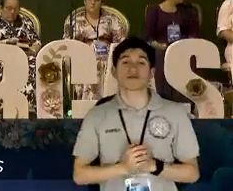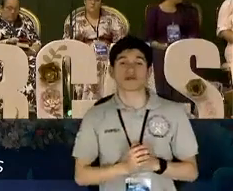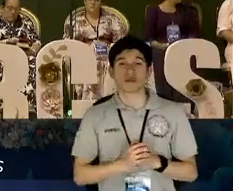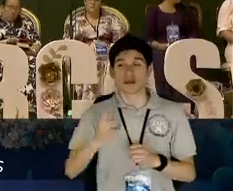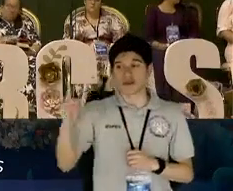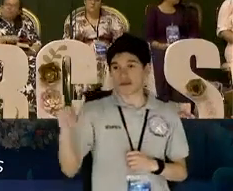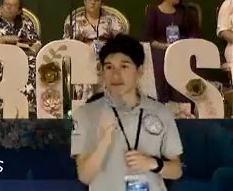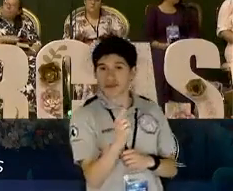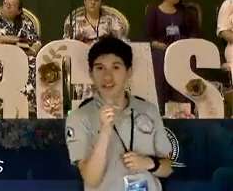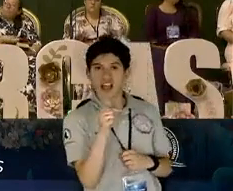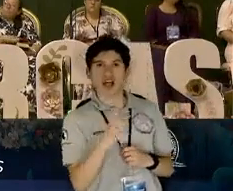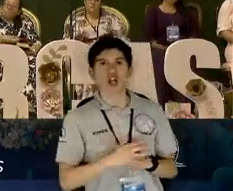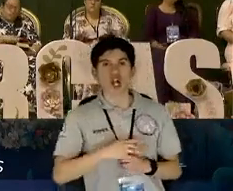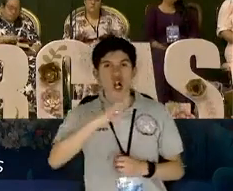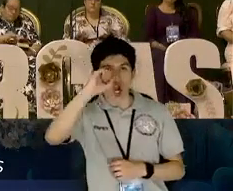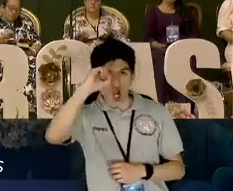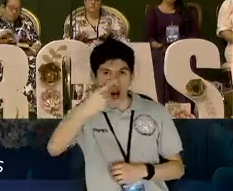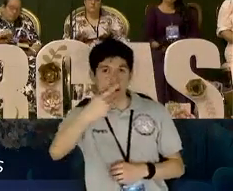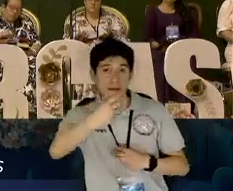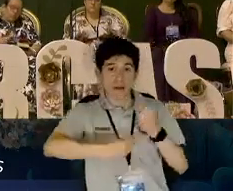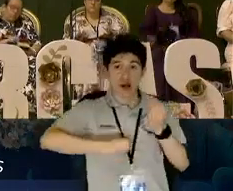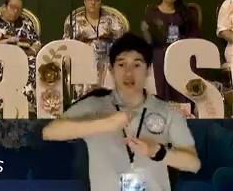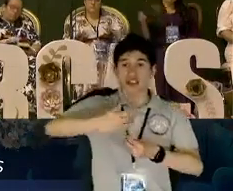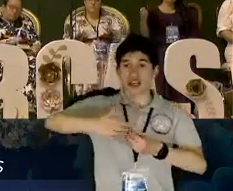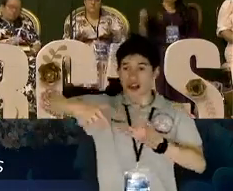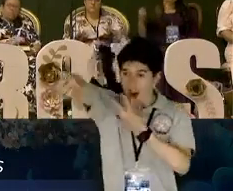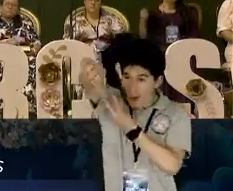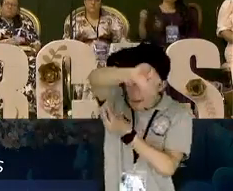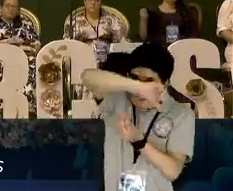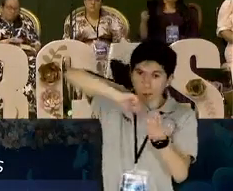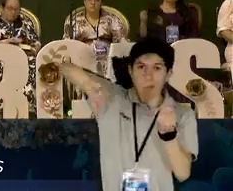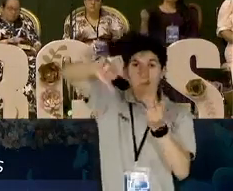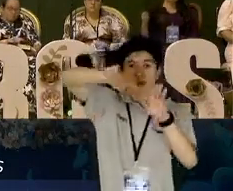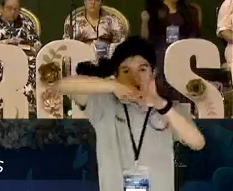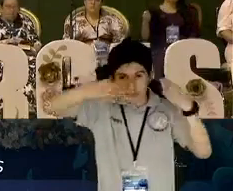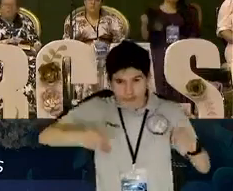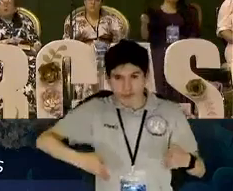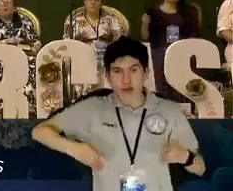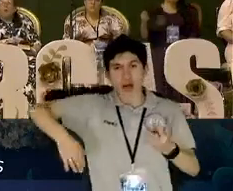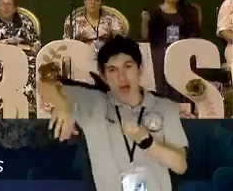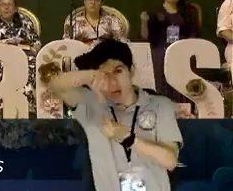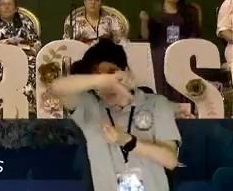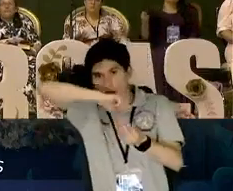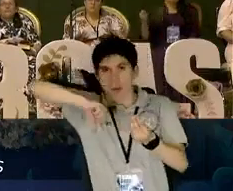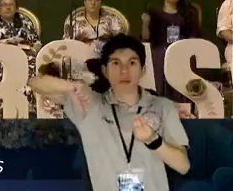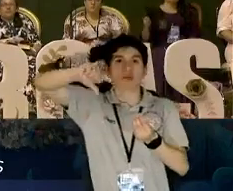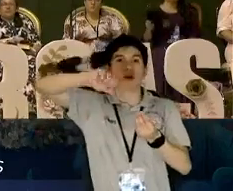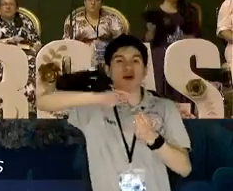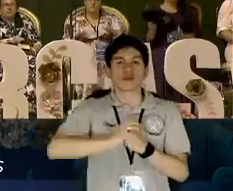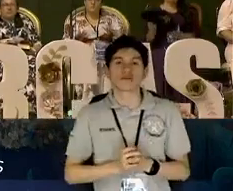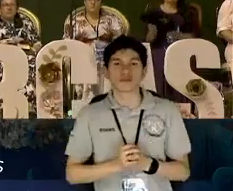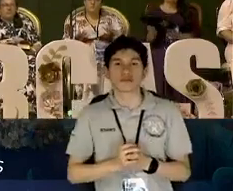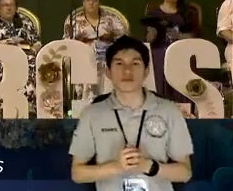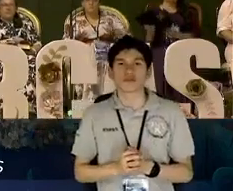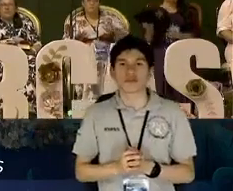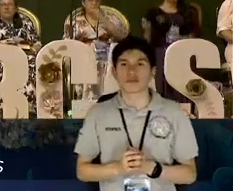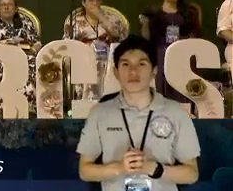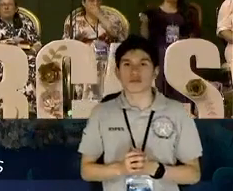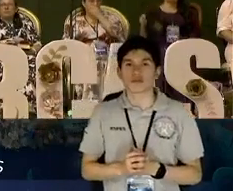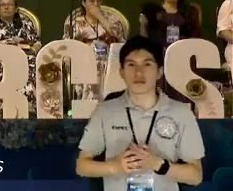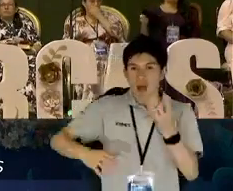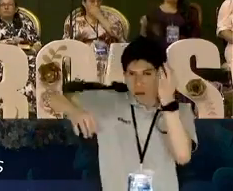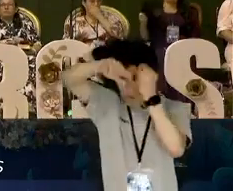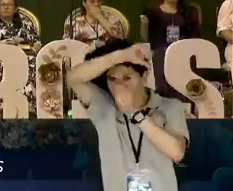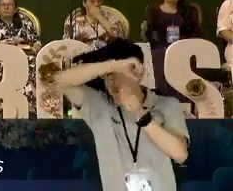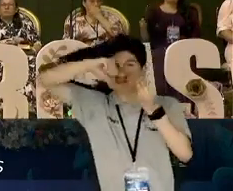hacía era ungirle y lo sentaba a la mesa. Adereza mesa delante de mí, en presencia de mis angustiadores. Unge mi cabeza con